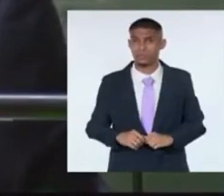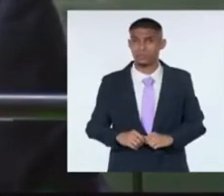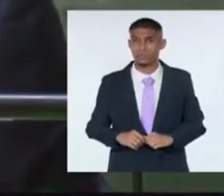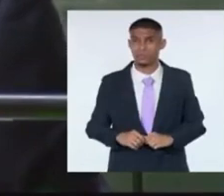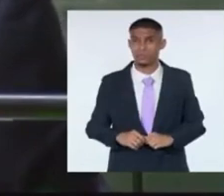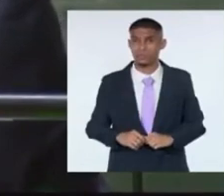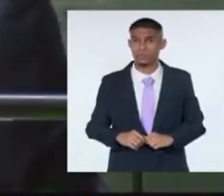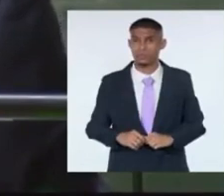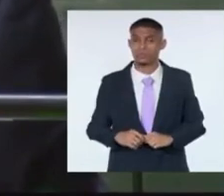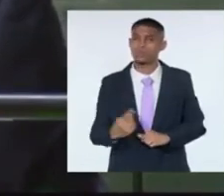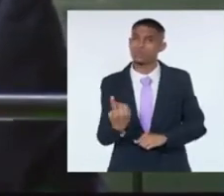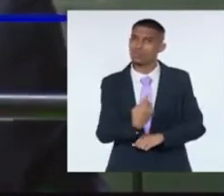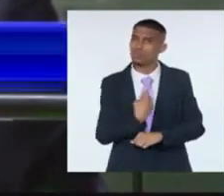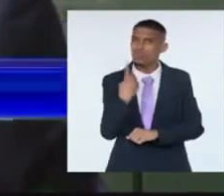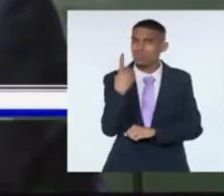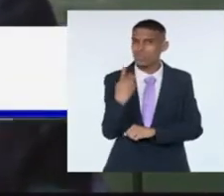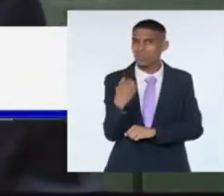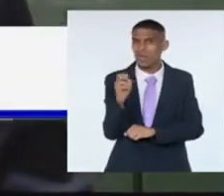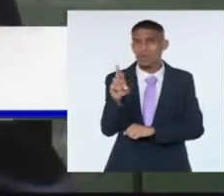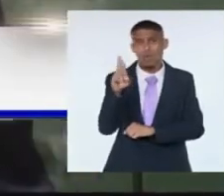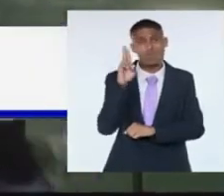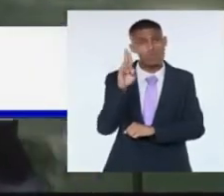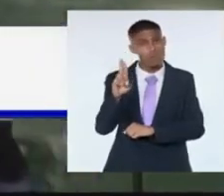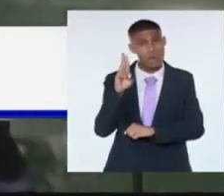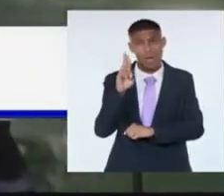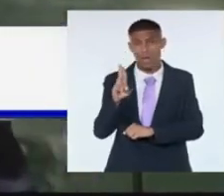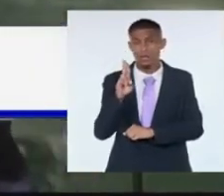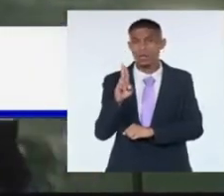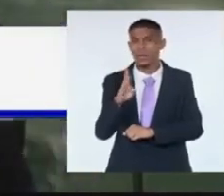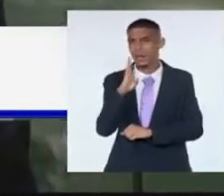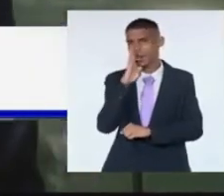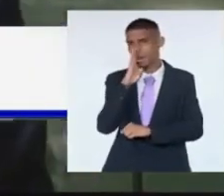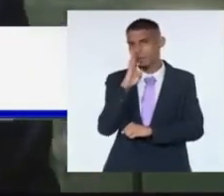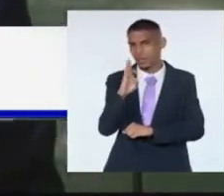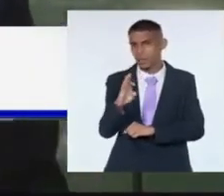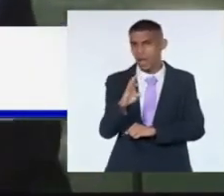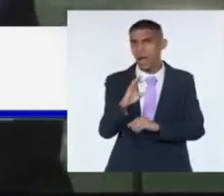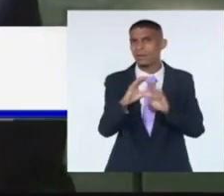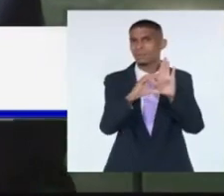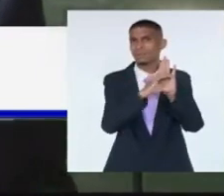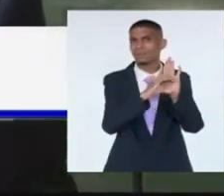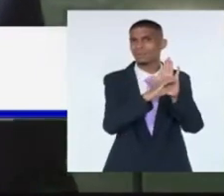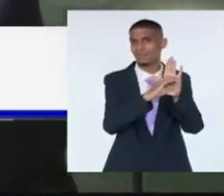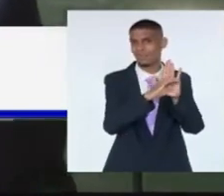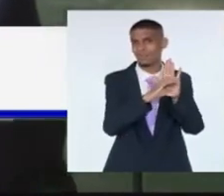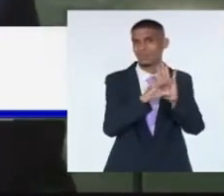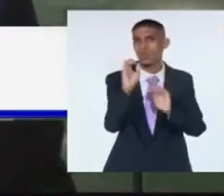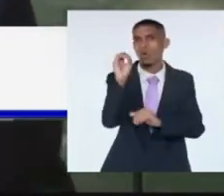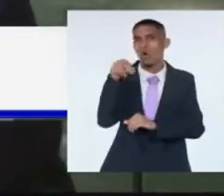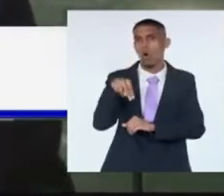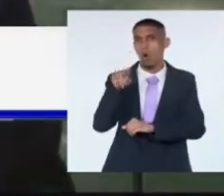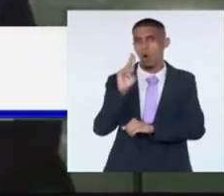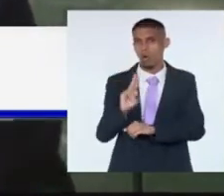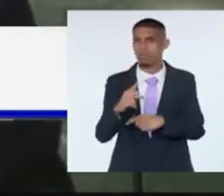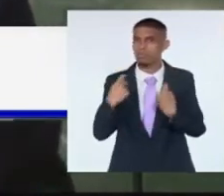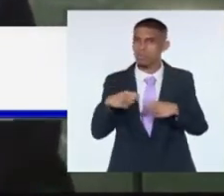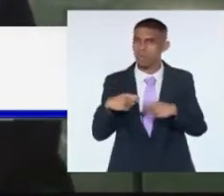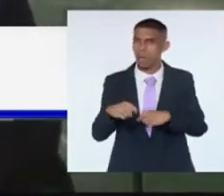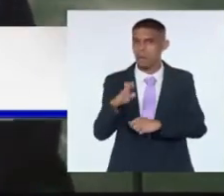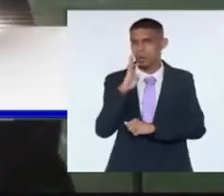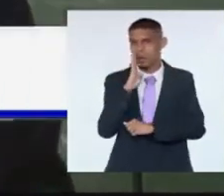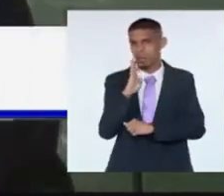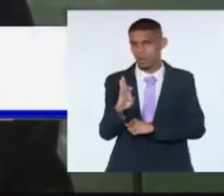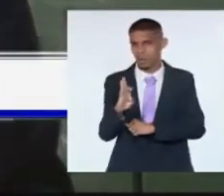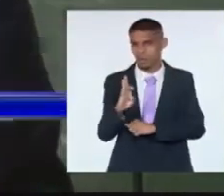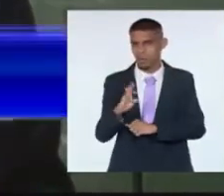necesitamos Con urgencia respetar la carta de las Naciones Unidas y mantener